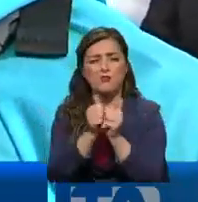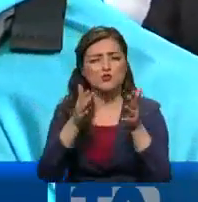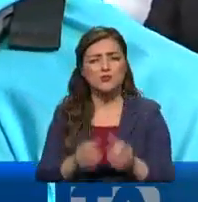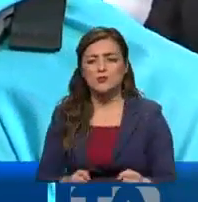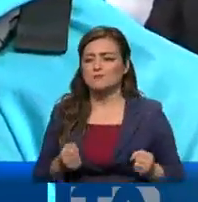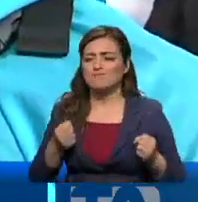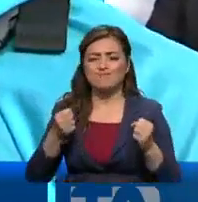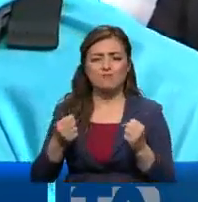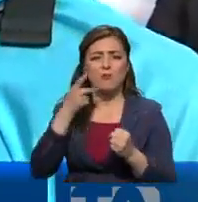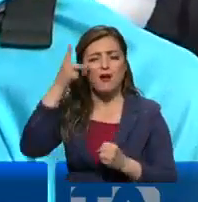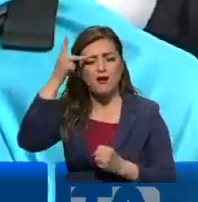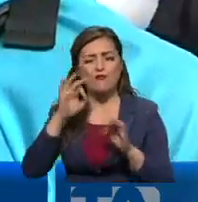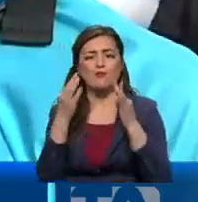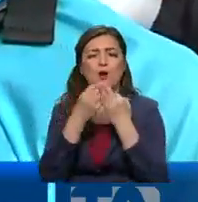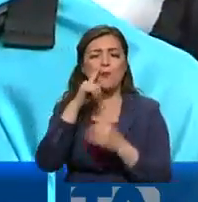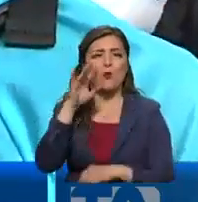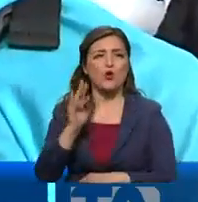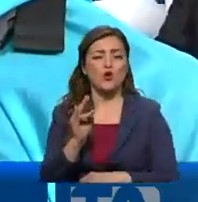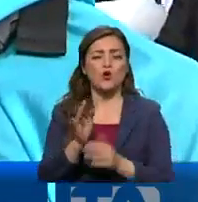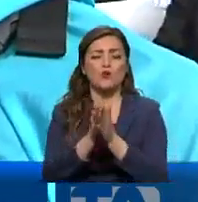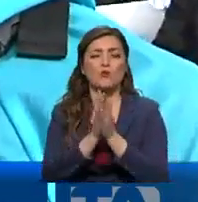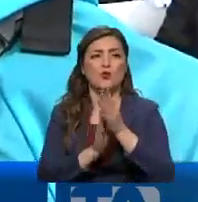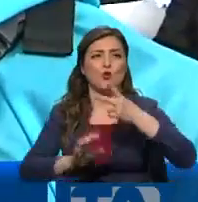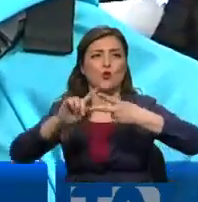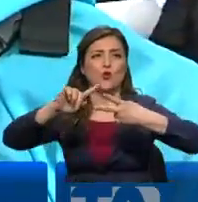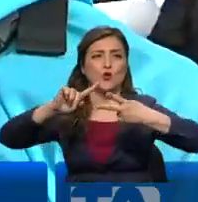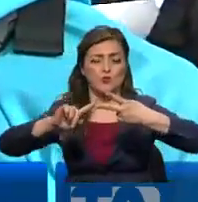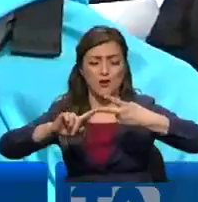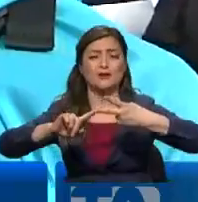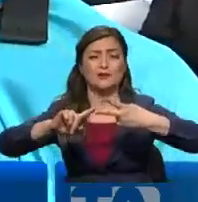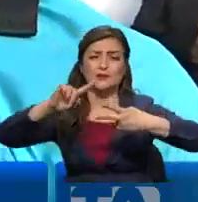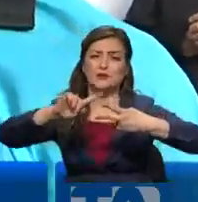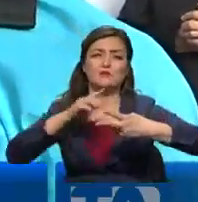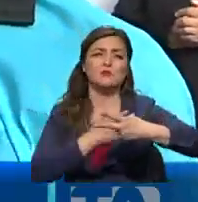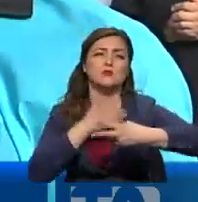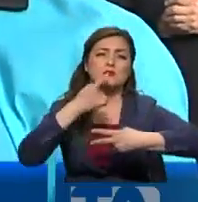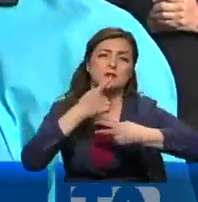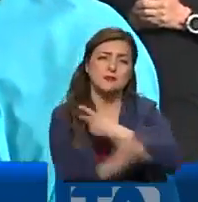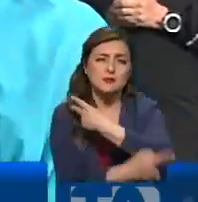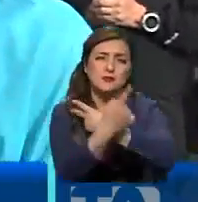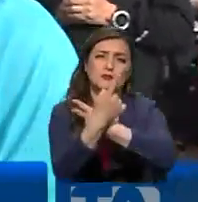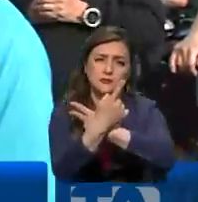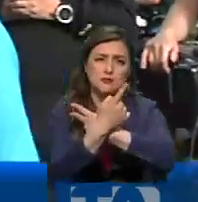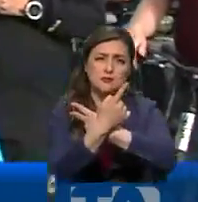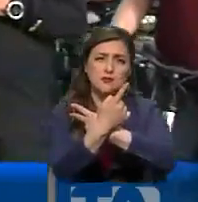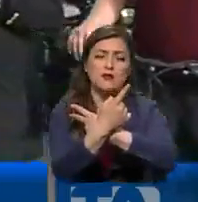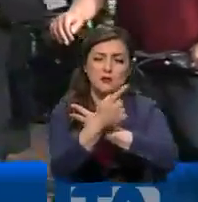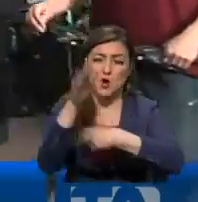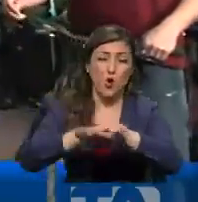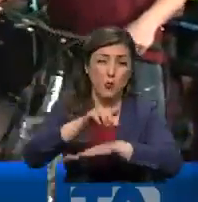esposo, y concretamente tengo 2 pedidos. Primero, que esta infamia no quede en impunidad y se